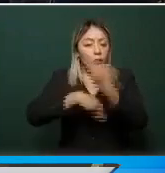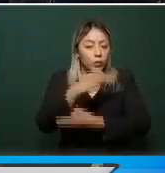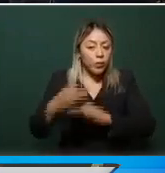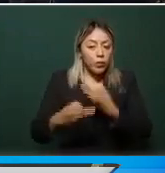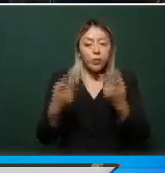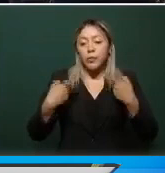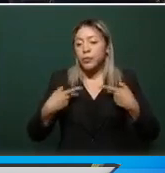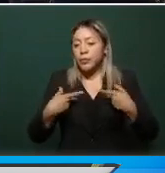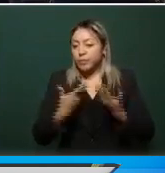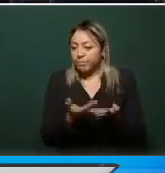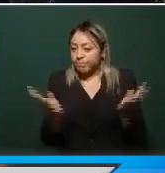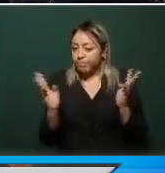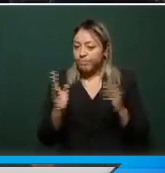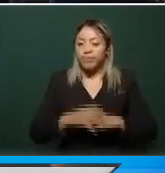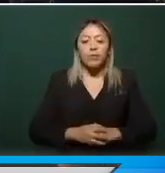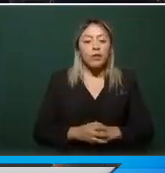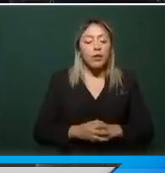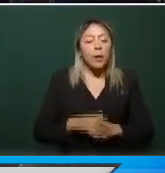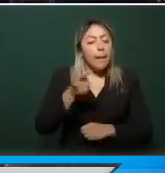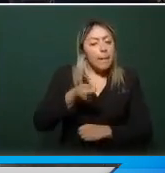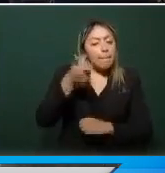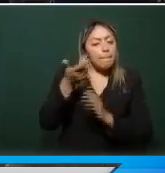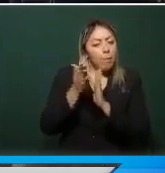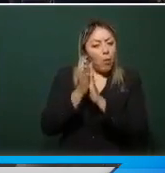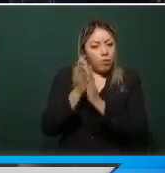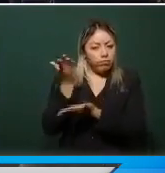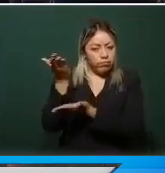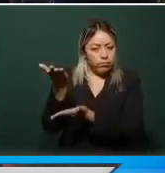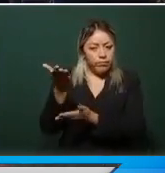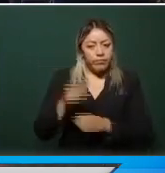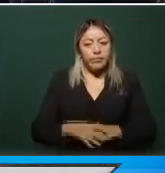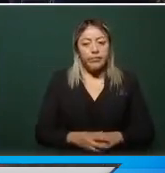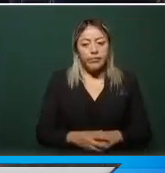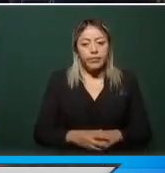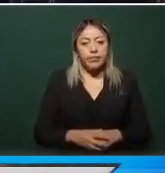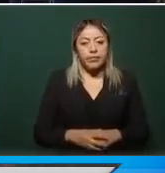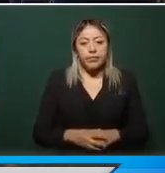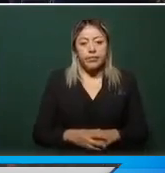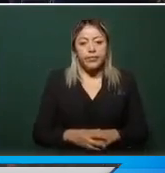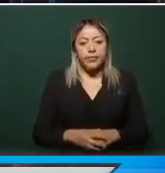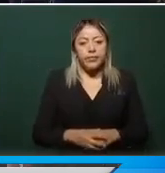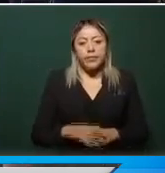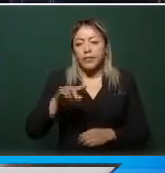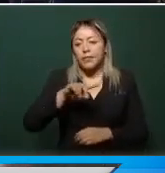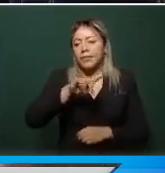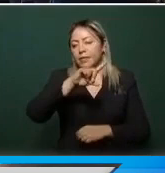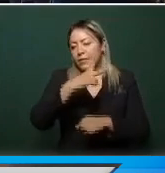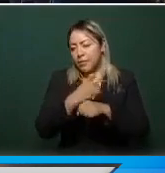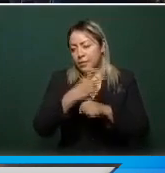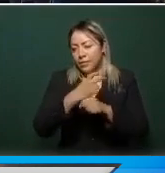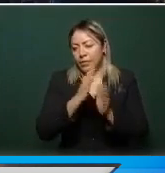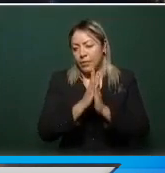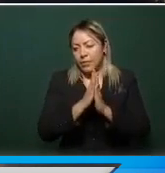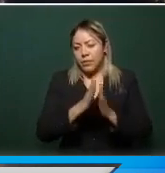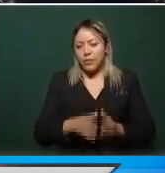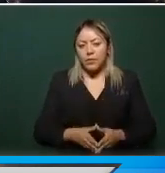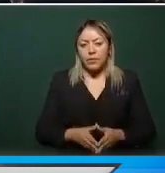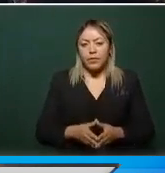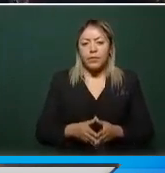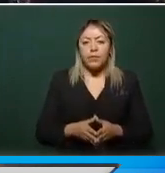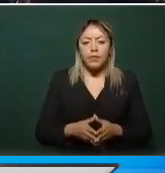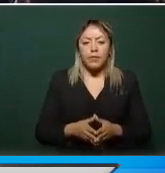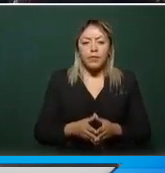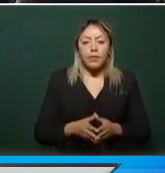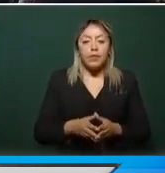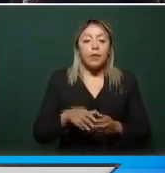una reducción importante de este delito. Se trabaja en atender a las comunidades para que dejen de colaborar con las bandas del huachicol. En Hidalgo se han